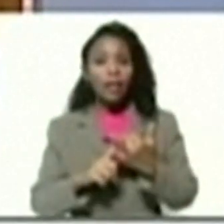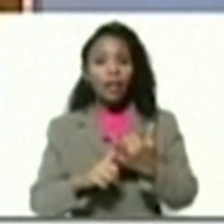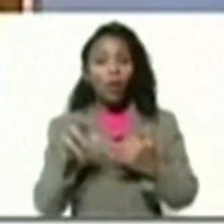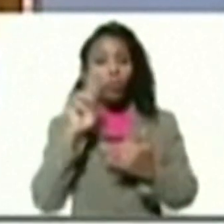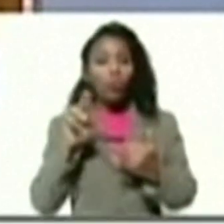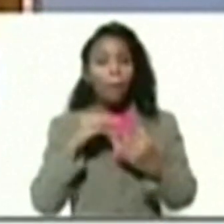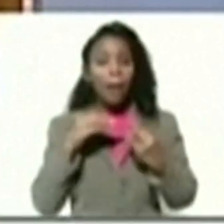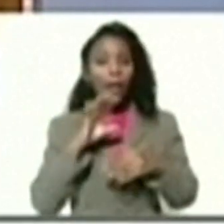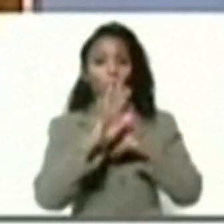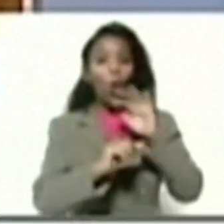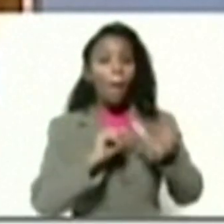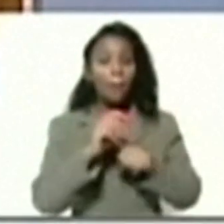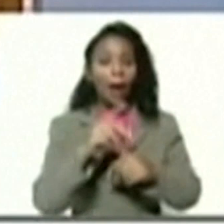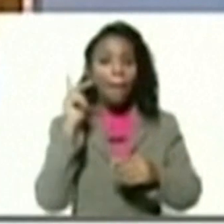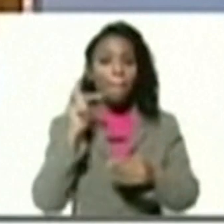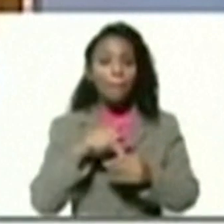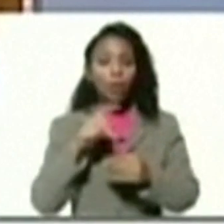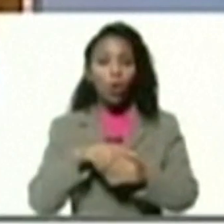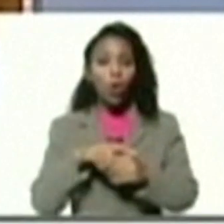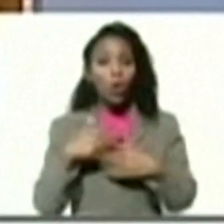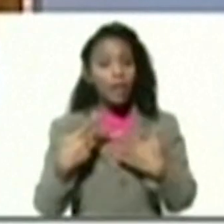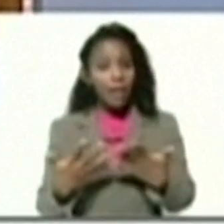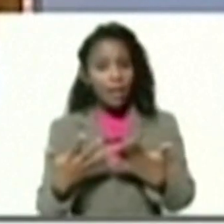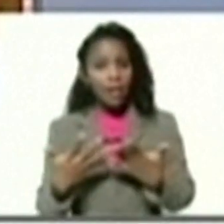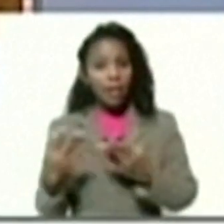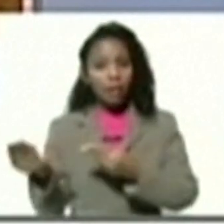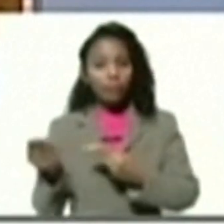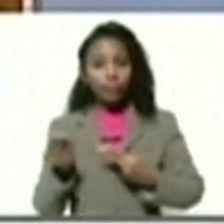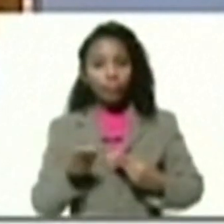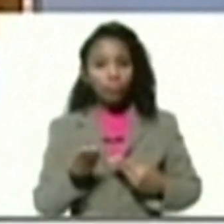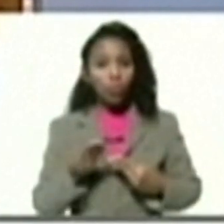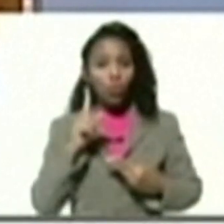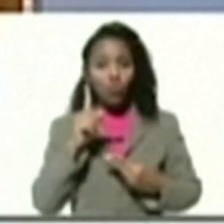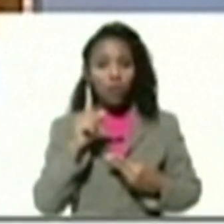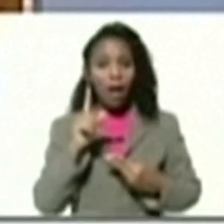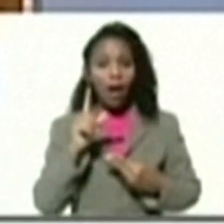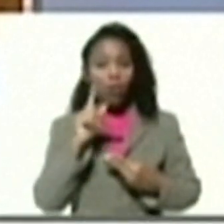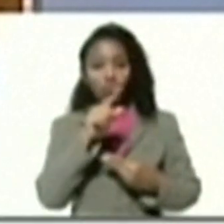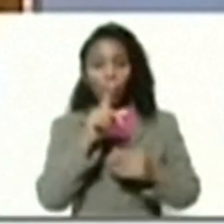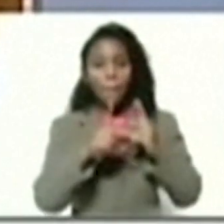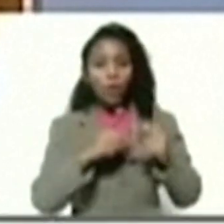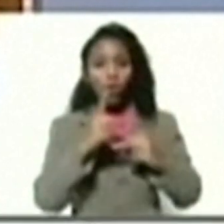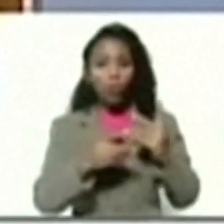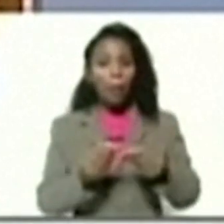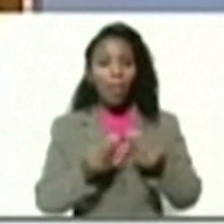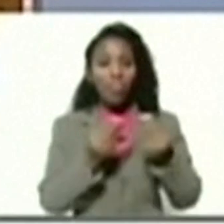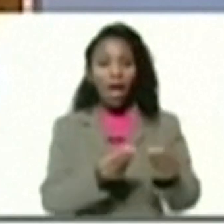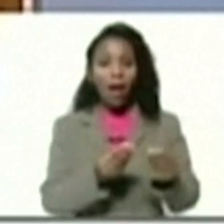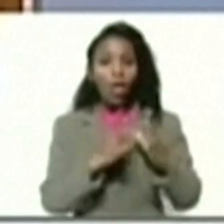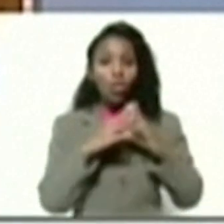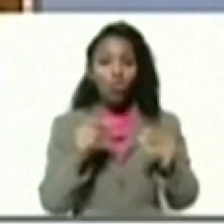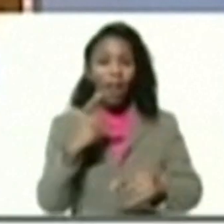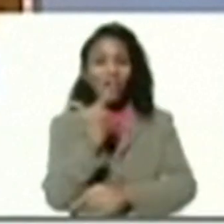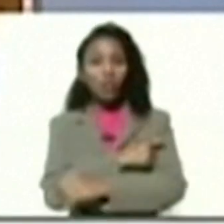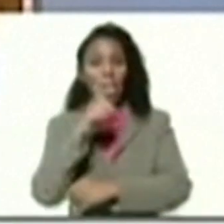para que nos compren el petróleo y dedicaría una parte de su producción para garantizar todas las